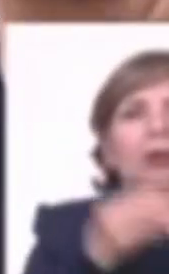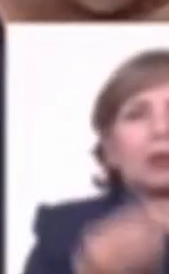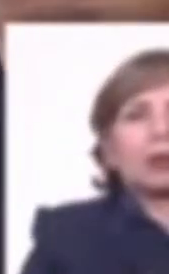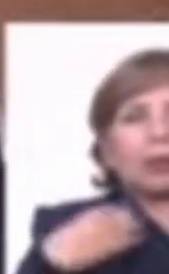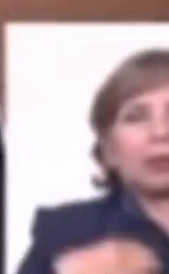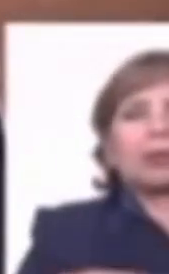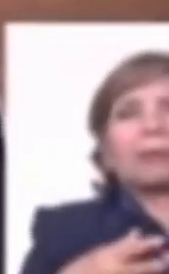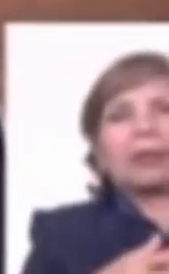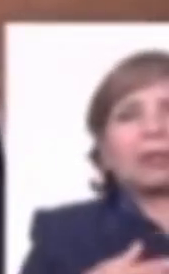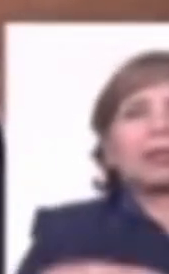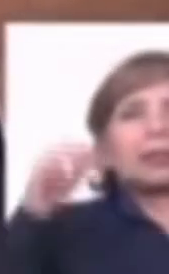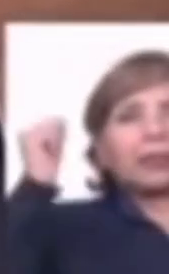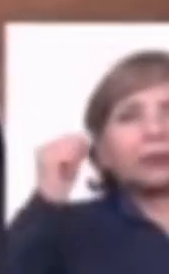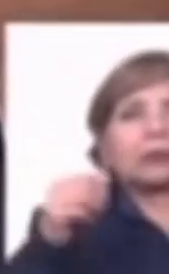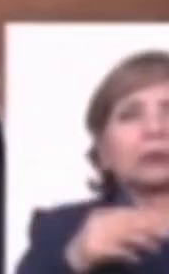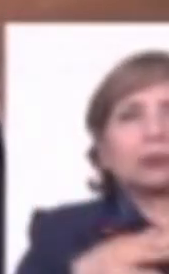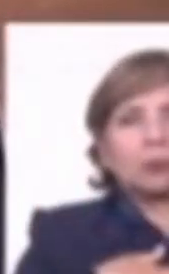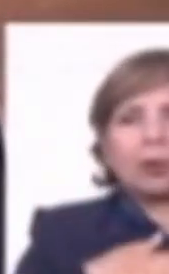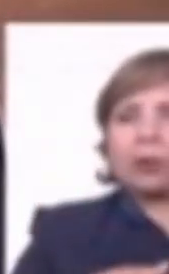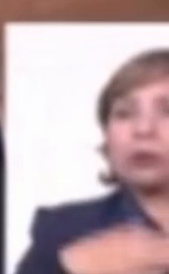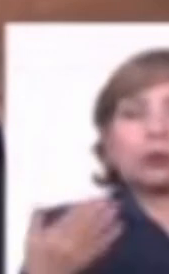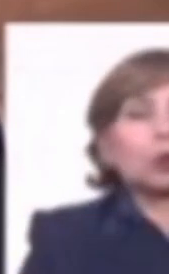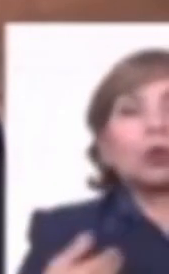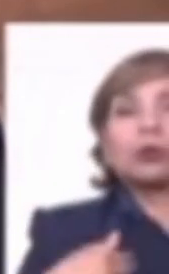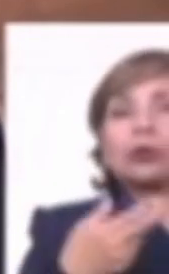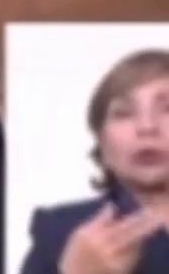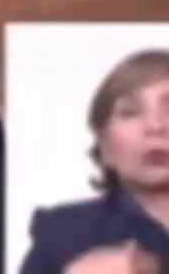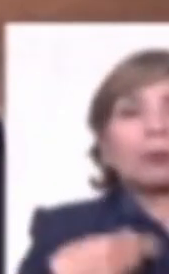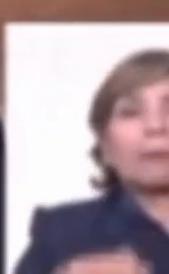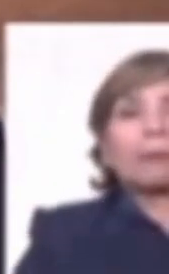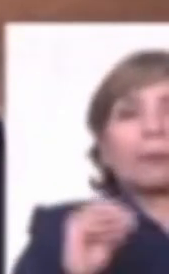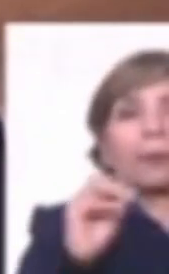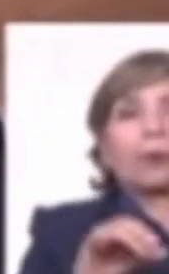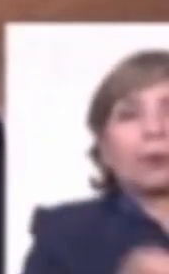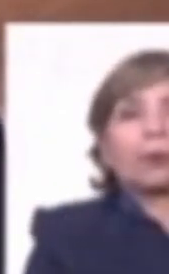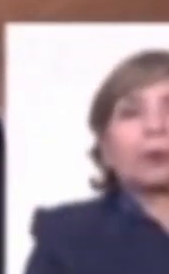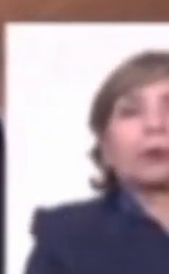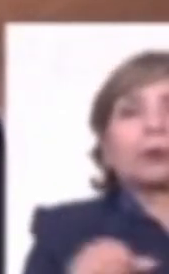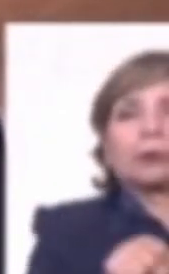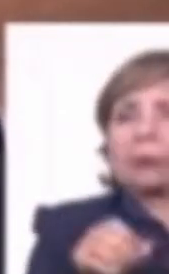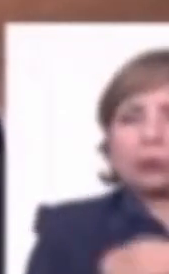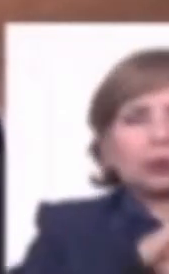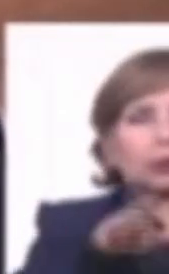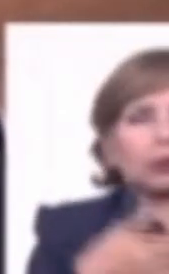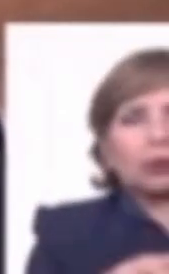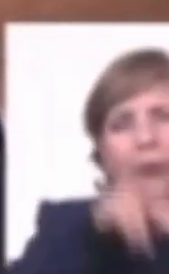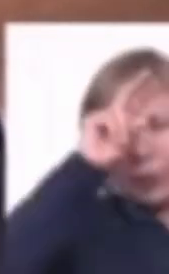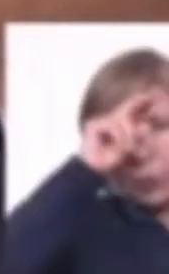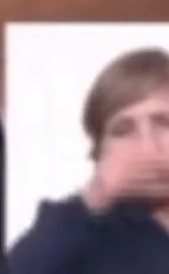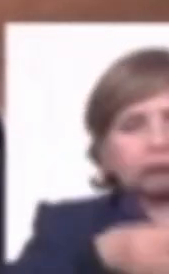Interamericana de Derechos Humanos Generalmente señor primer yo me pongo en los zapatos de todos los peruanos